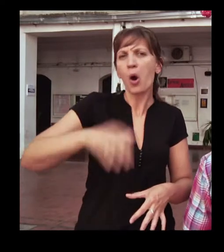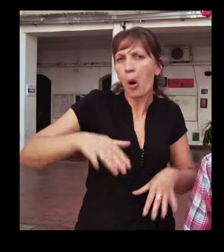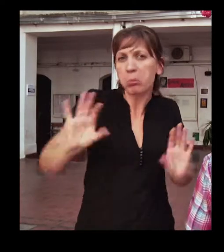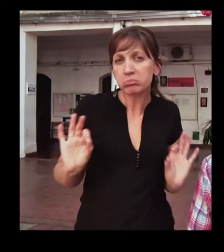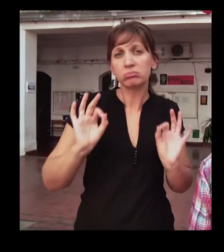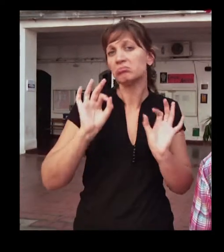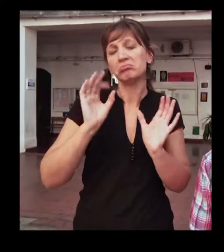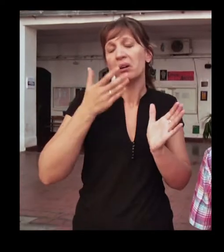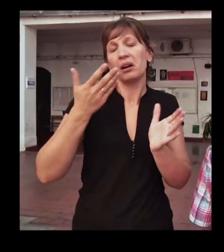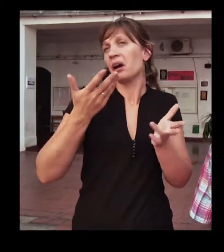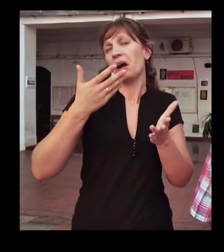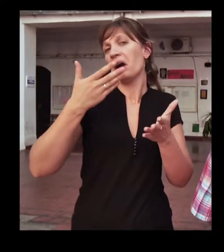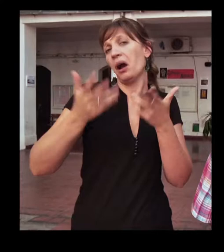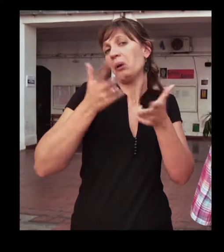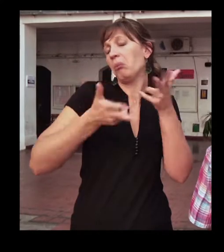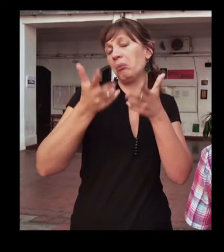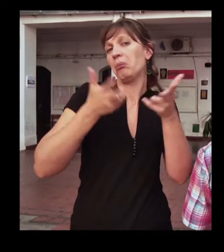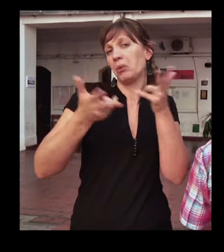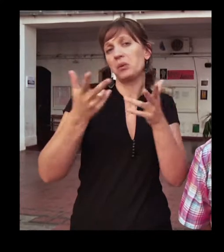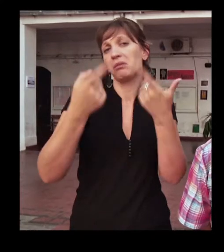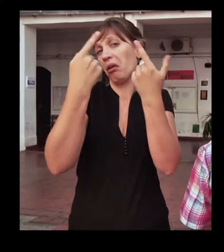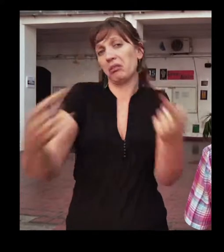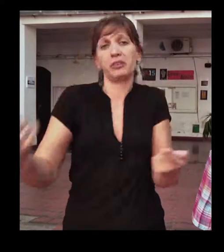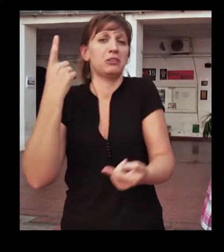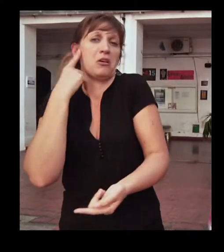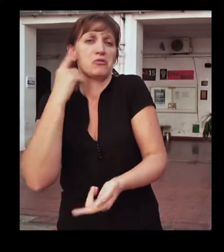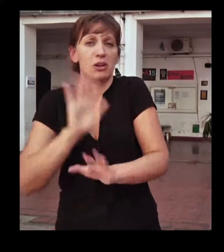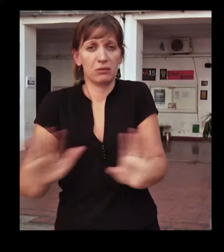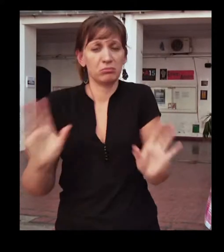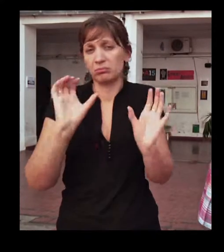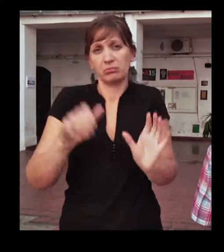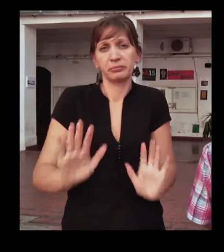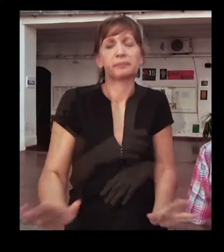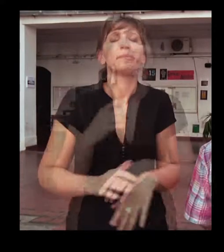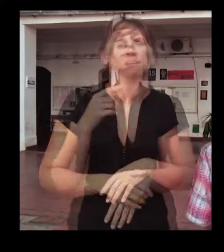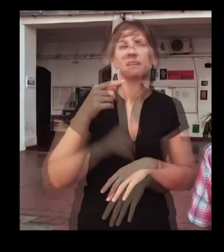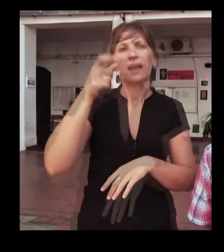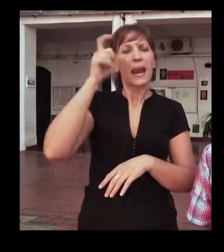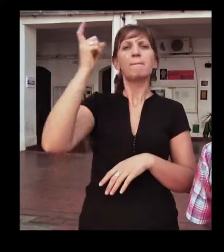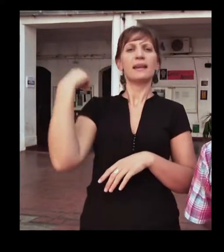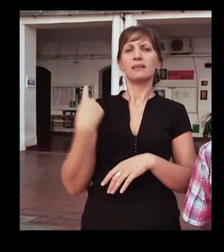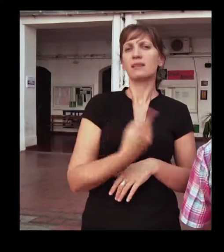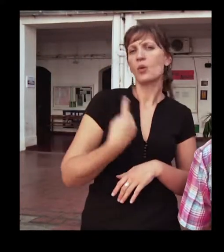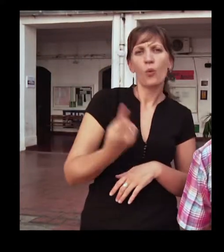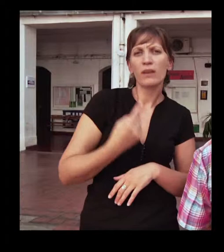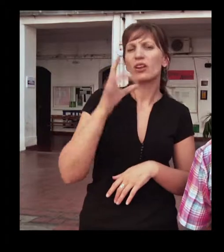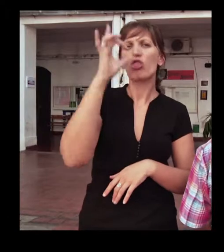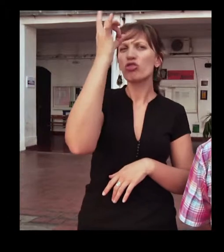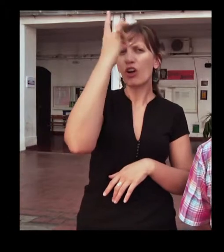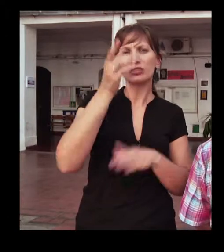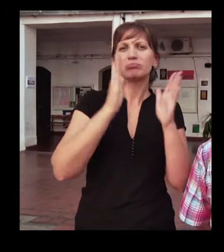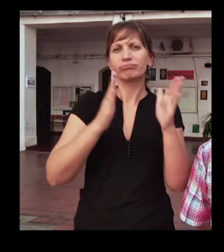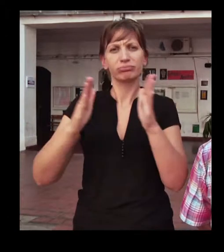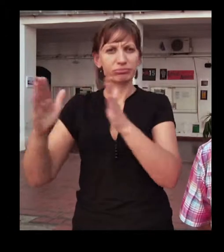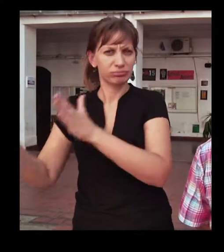a la mayoritaria pero también como nuestra experiencia de este año que pasó fueron 12 capítulos que llamamos